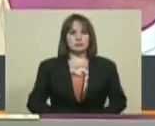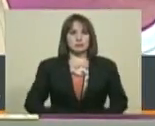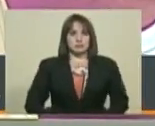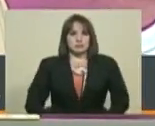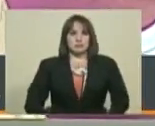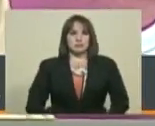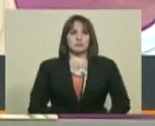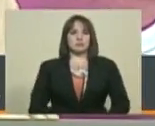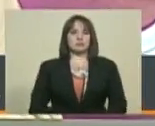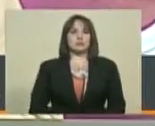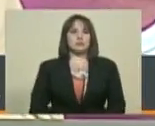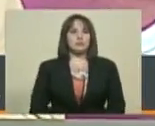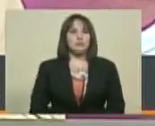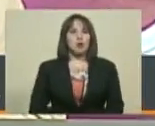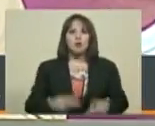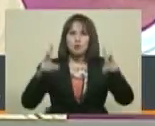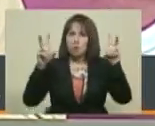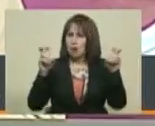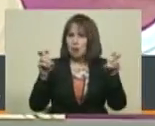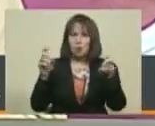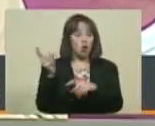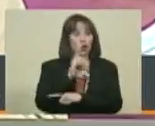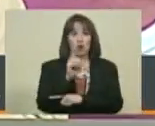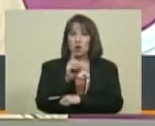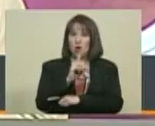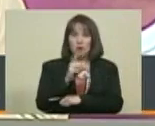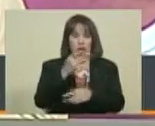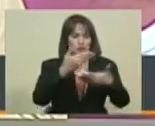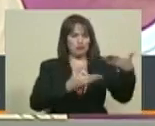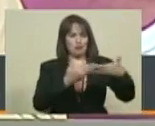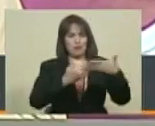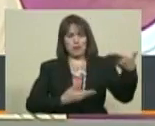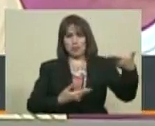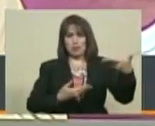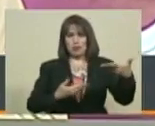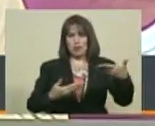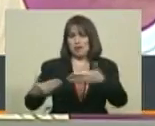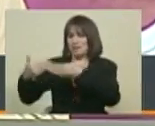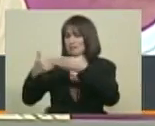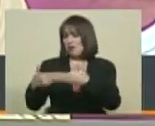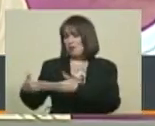Todo esto no es nuevo, ya documentos desclasificados